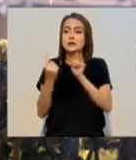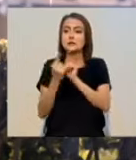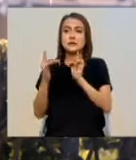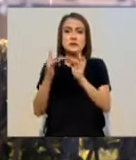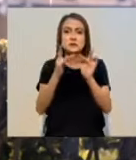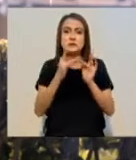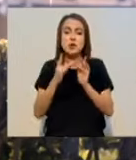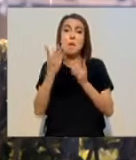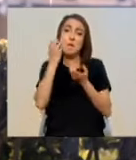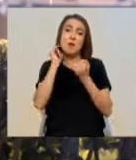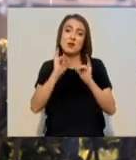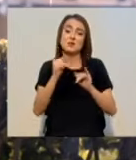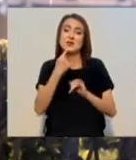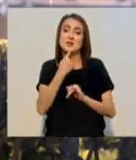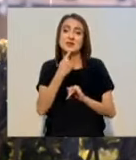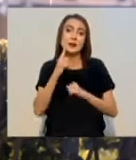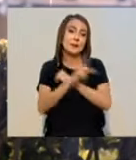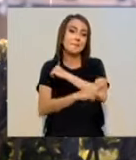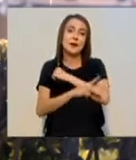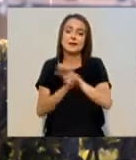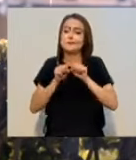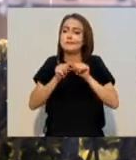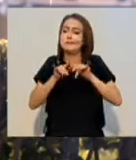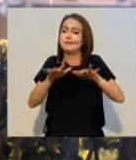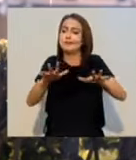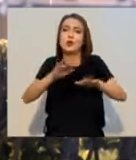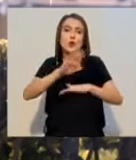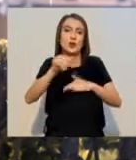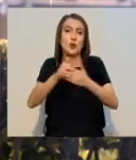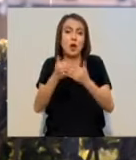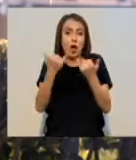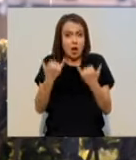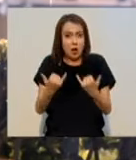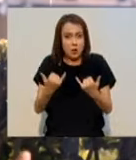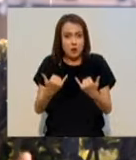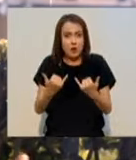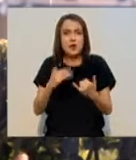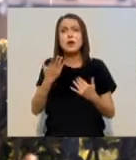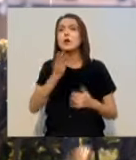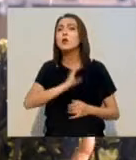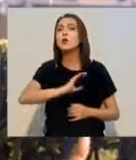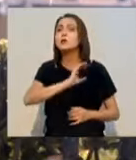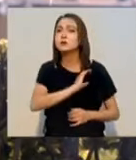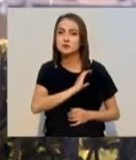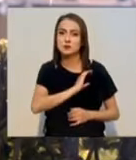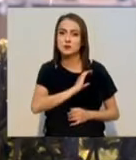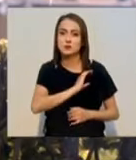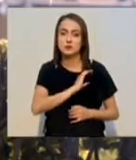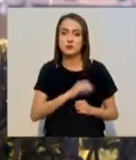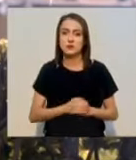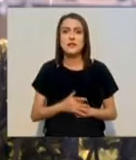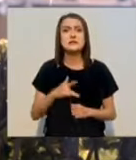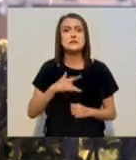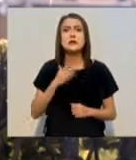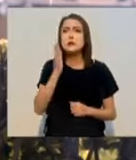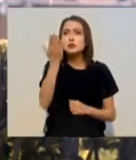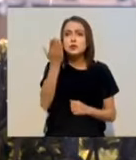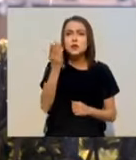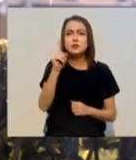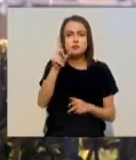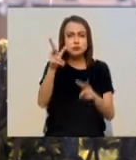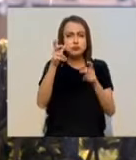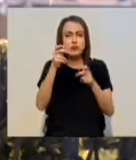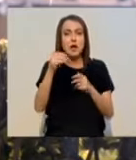eso declaraban el país bajo transmisión comunitaria. En este momento, ¿en qué condición, en qué tasa sienten ustedes,